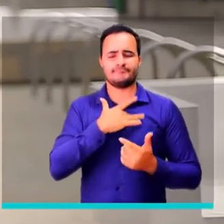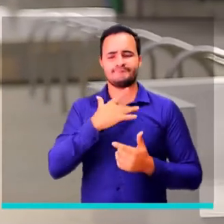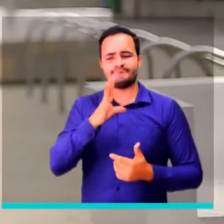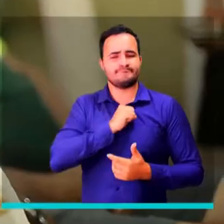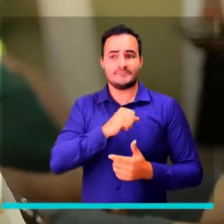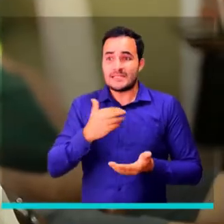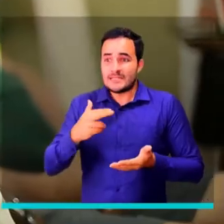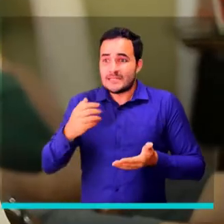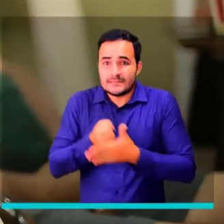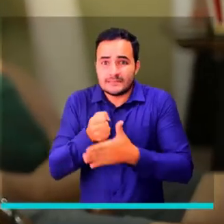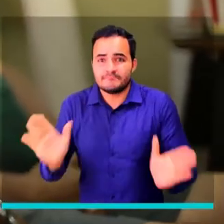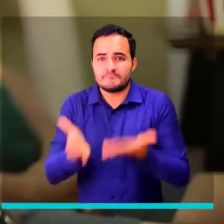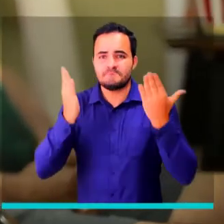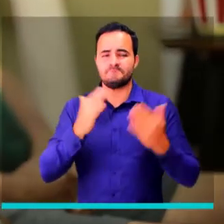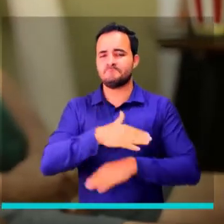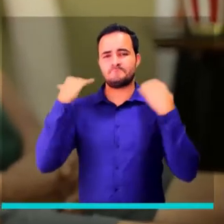de estas historias.